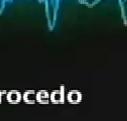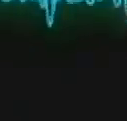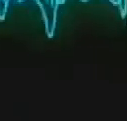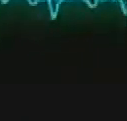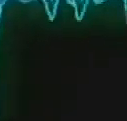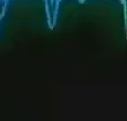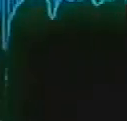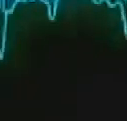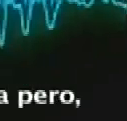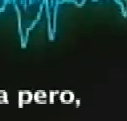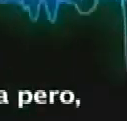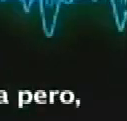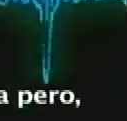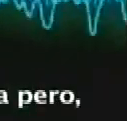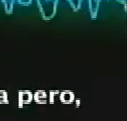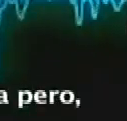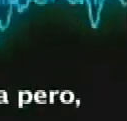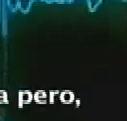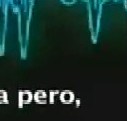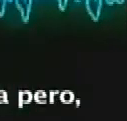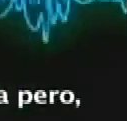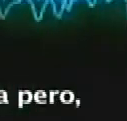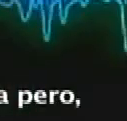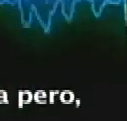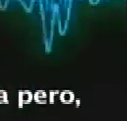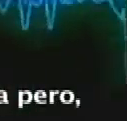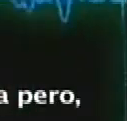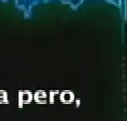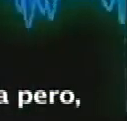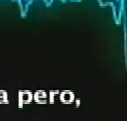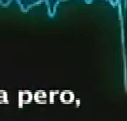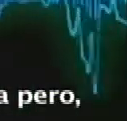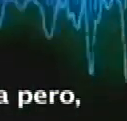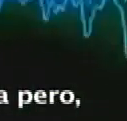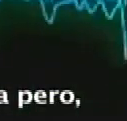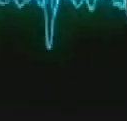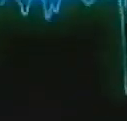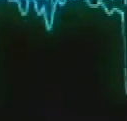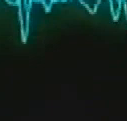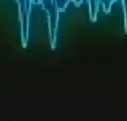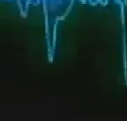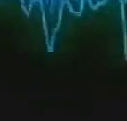transporte. Está ocupada, pero ya estoy aquí